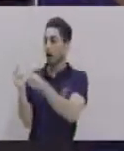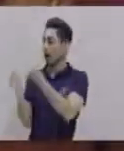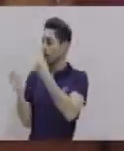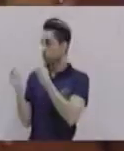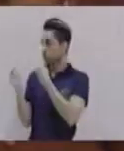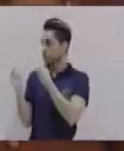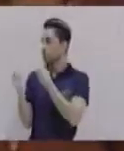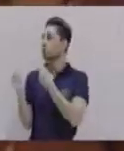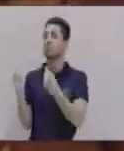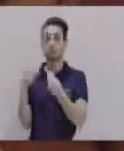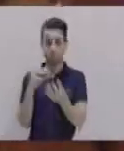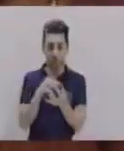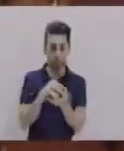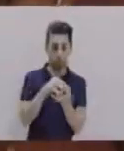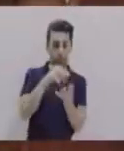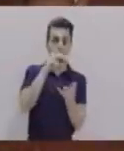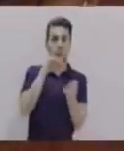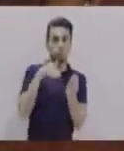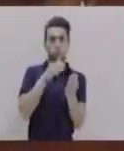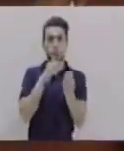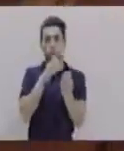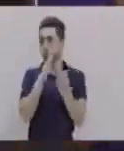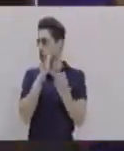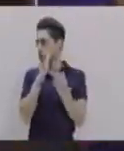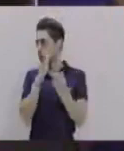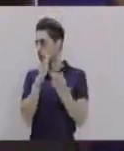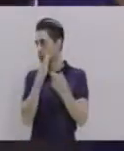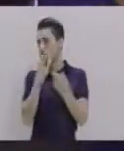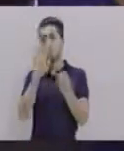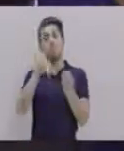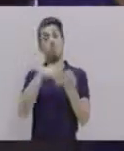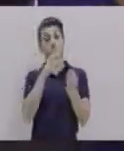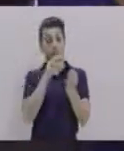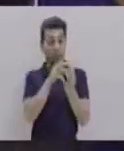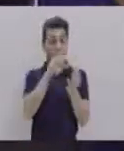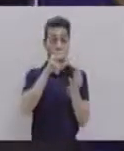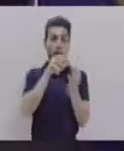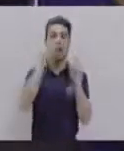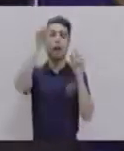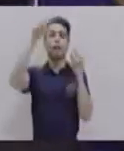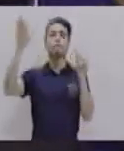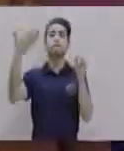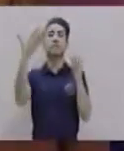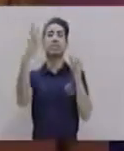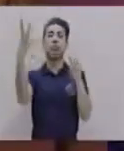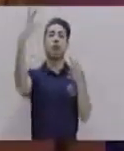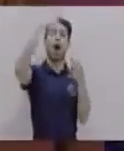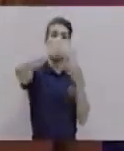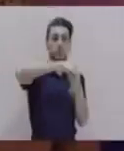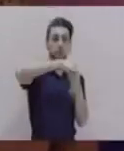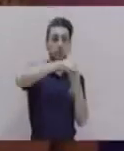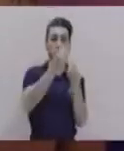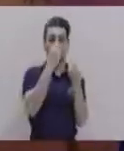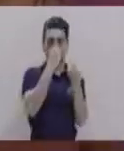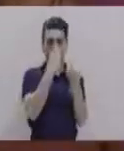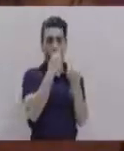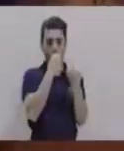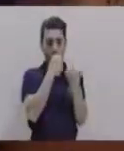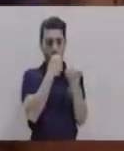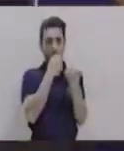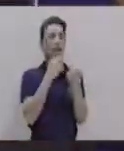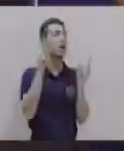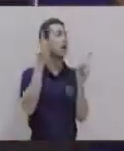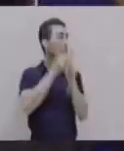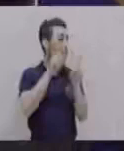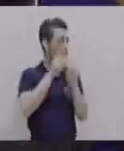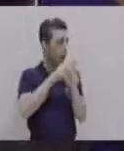ellos? Crecen, y cuando crecen son comidos por los peces más pequeños. De